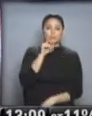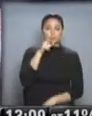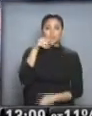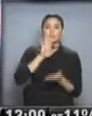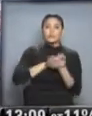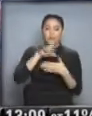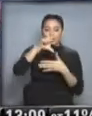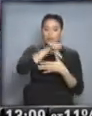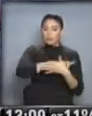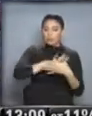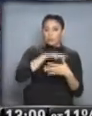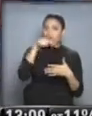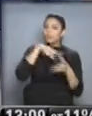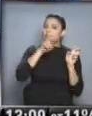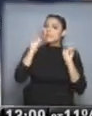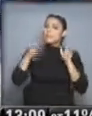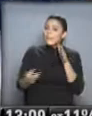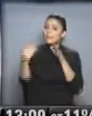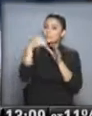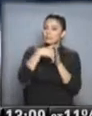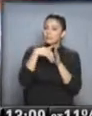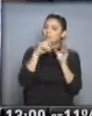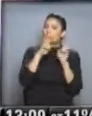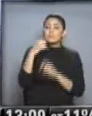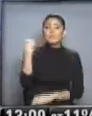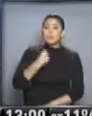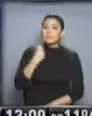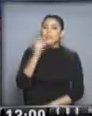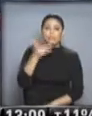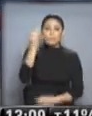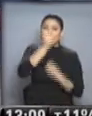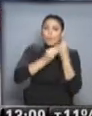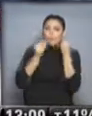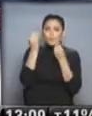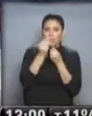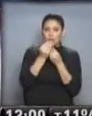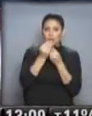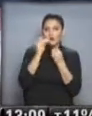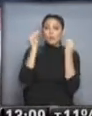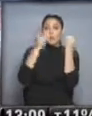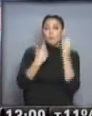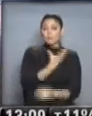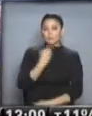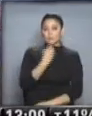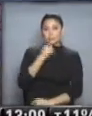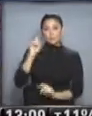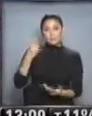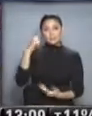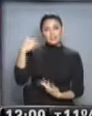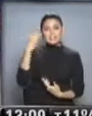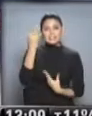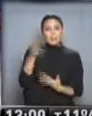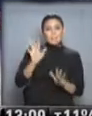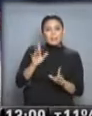no van a ser temas excluyentes son temas importantes temas que preocupa por supuesto a los mandatarios y que se va a ver reflejada esa